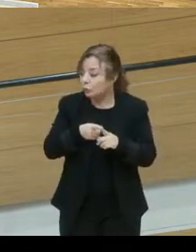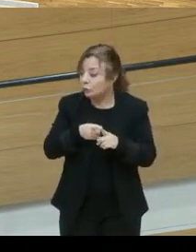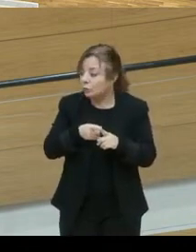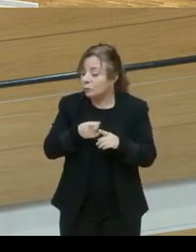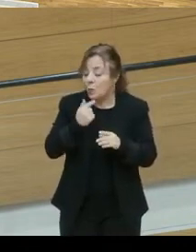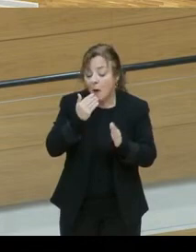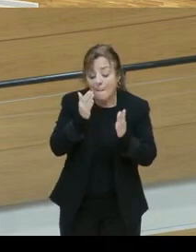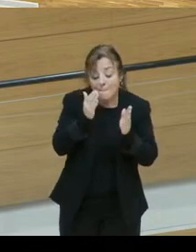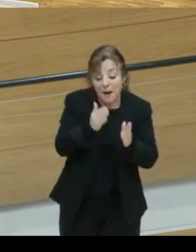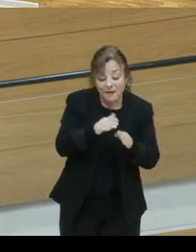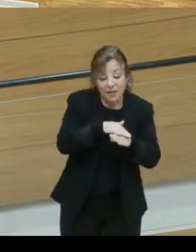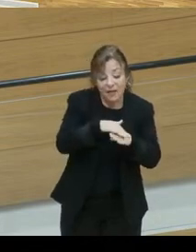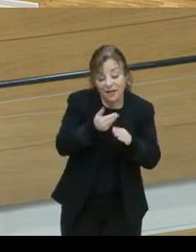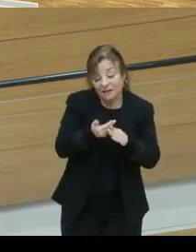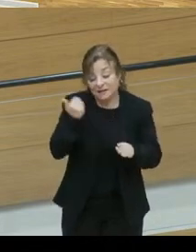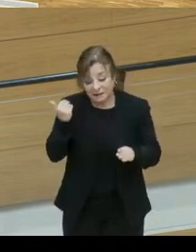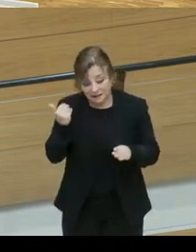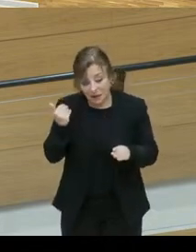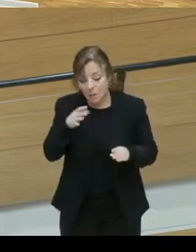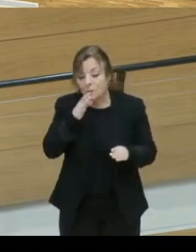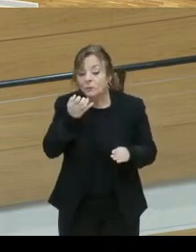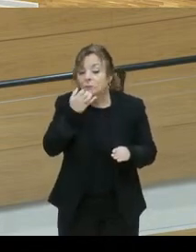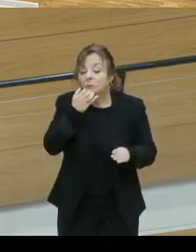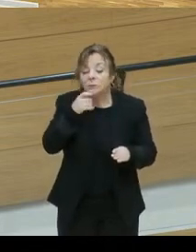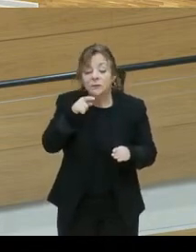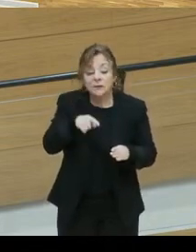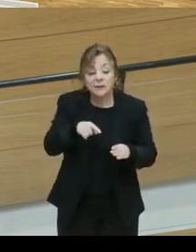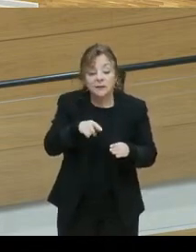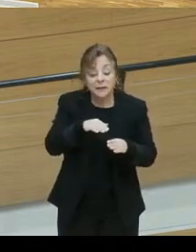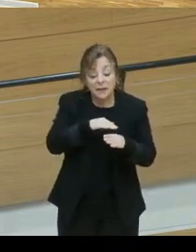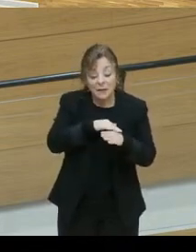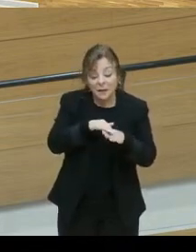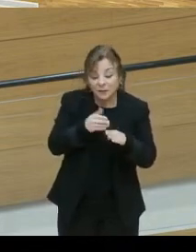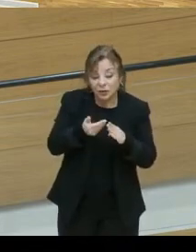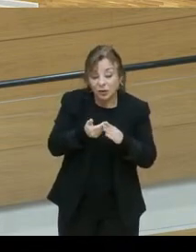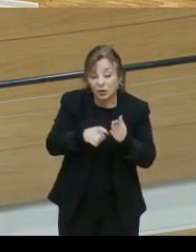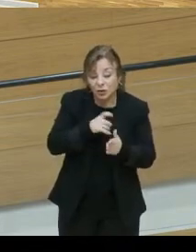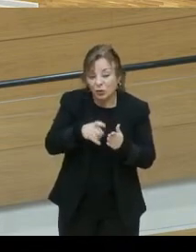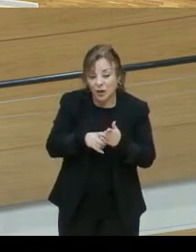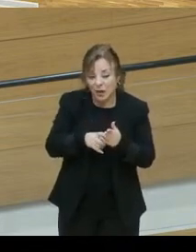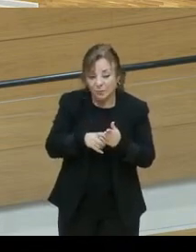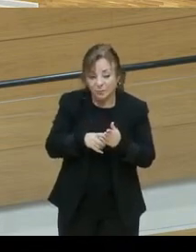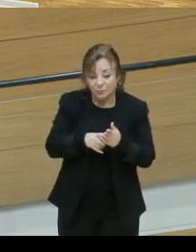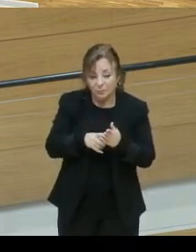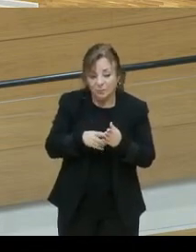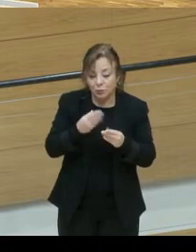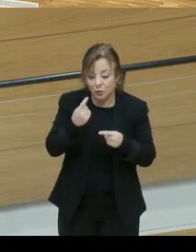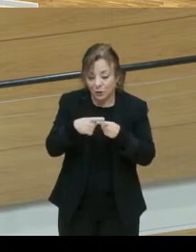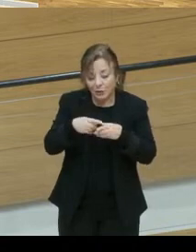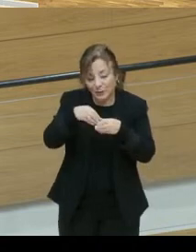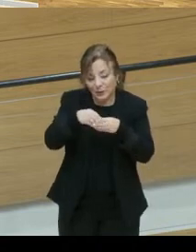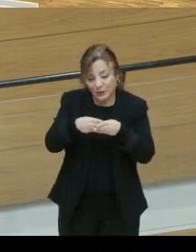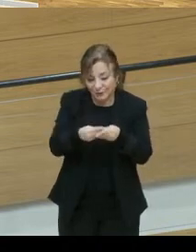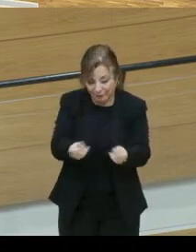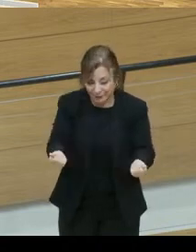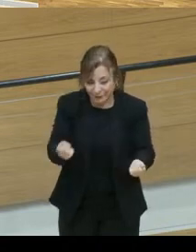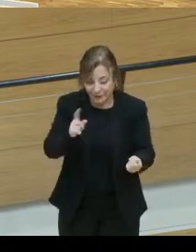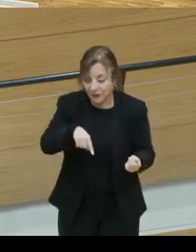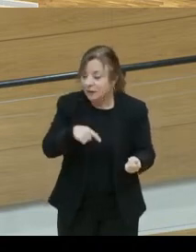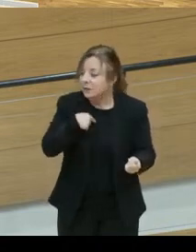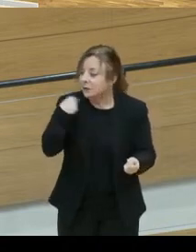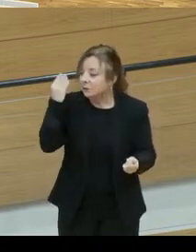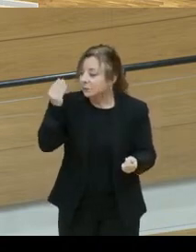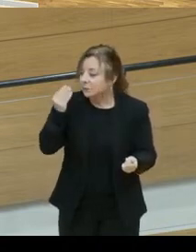parcial, porque yo creo que si la desceran totalmente pierden muchos componentes. Entonces creo